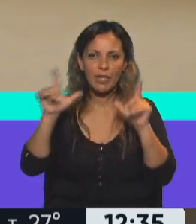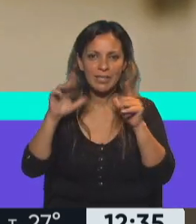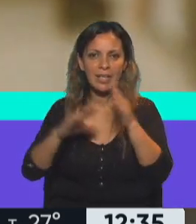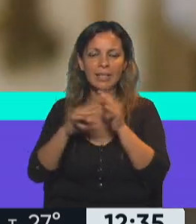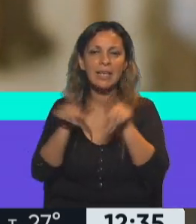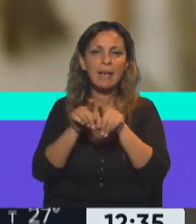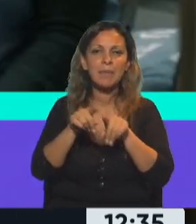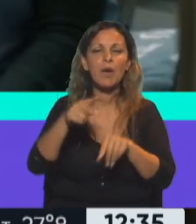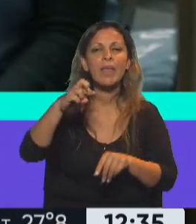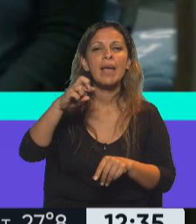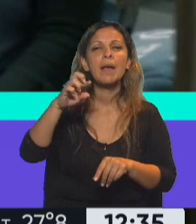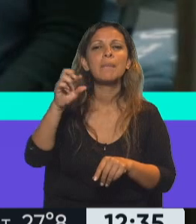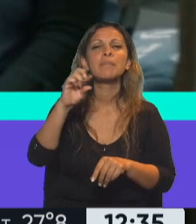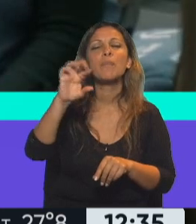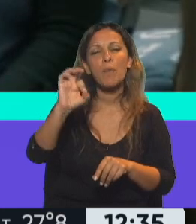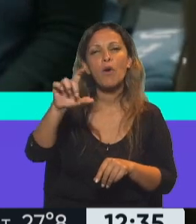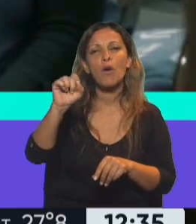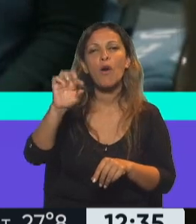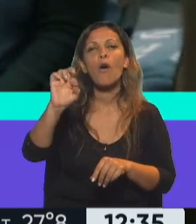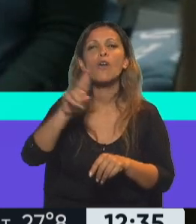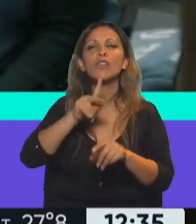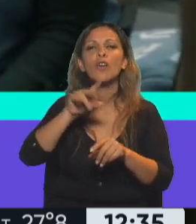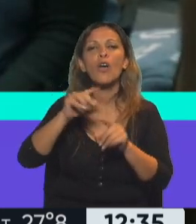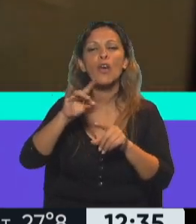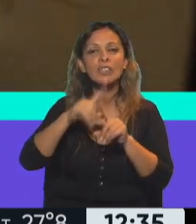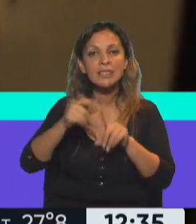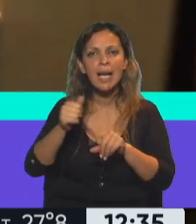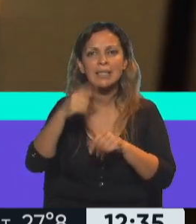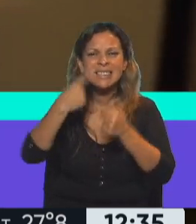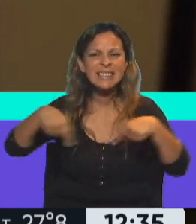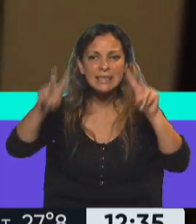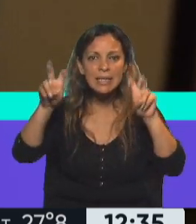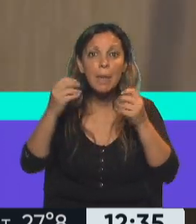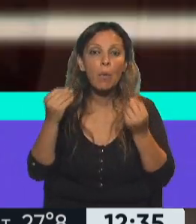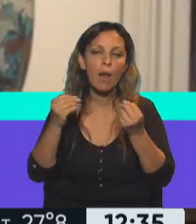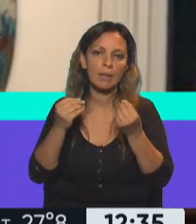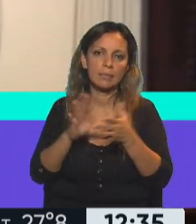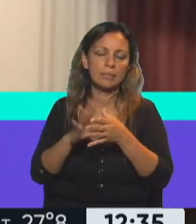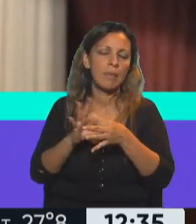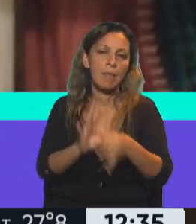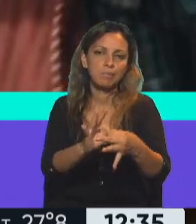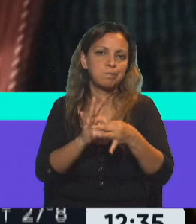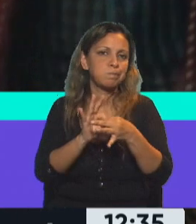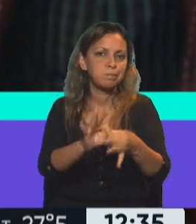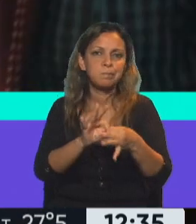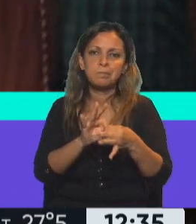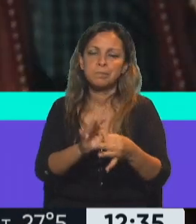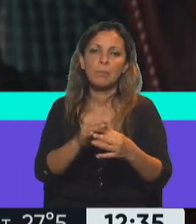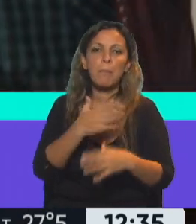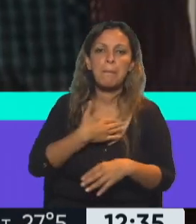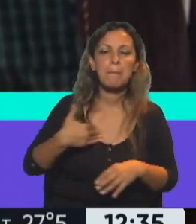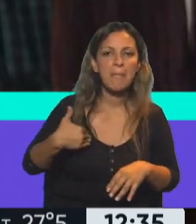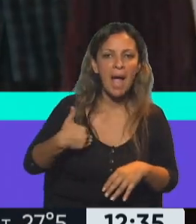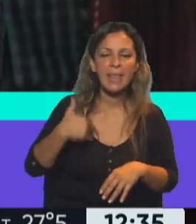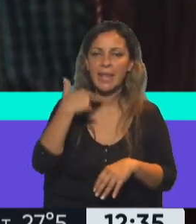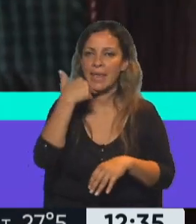época ortodoxa, con un tema que tiene un montón de vertientes en el mundo del arte, que es el vínculo, ese lazo poderoso, único, indescriptible entre una madre